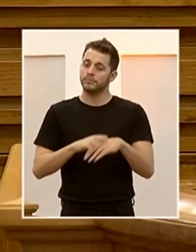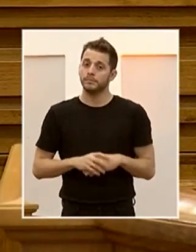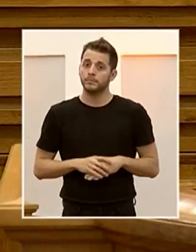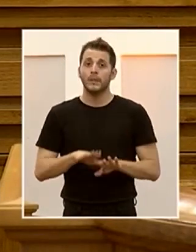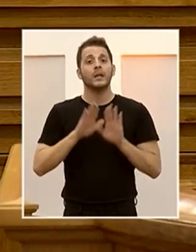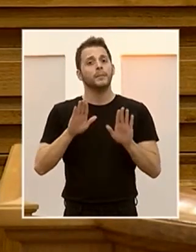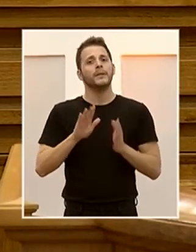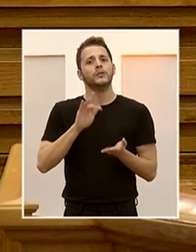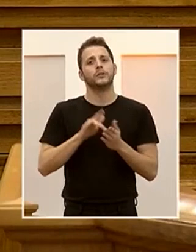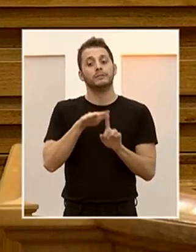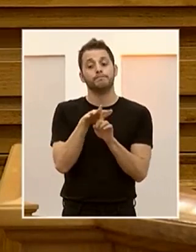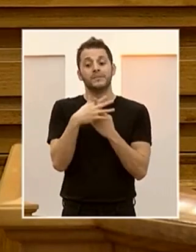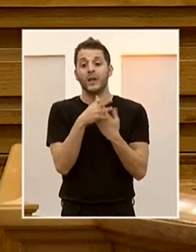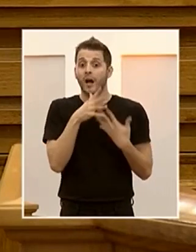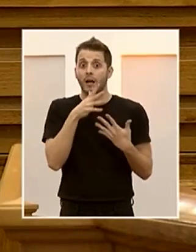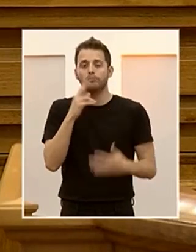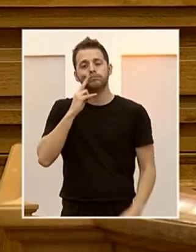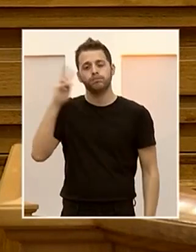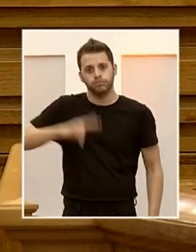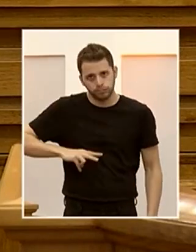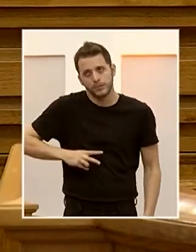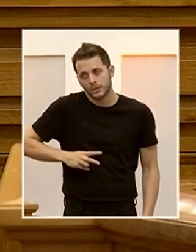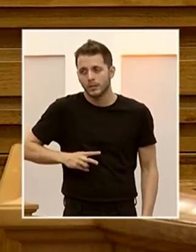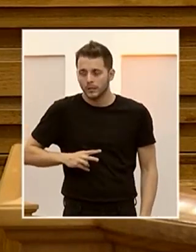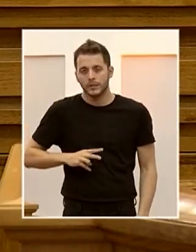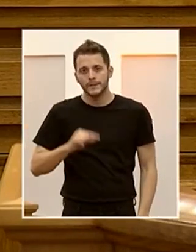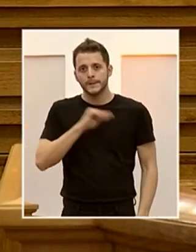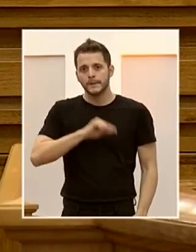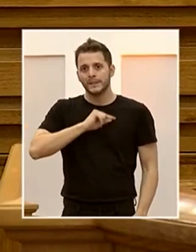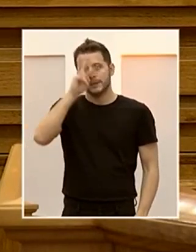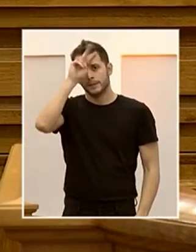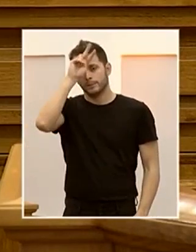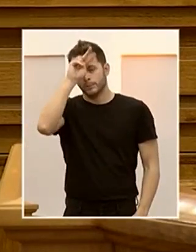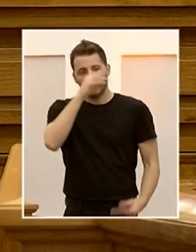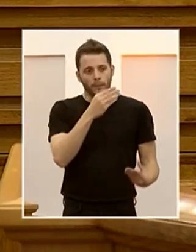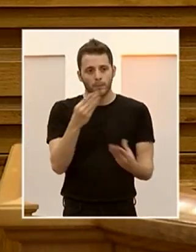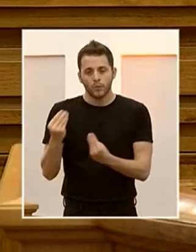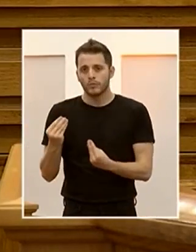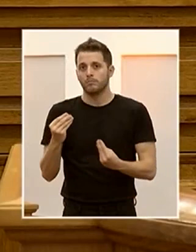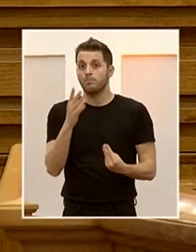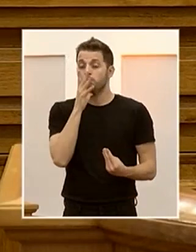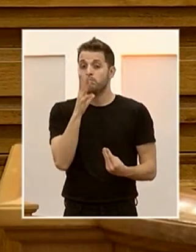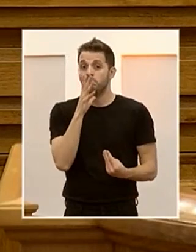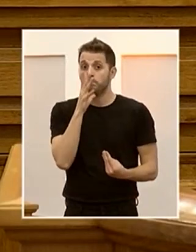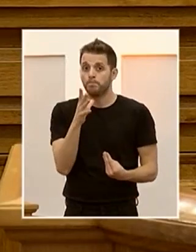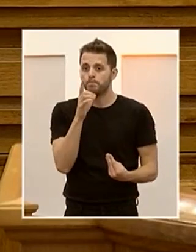Pero hay que reconocer que en un momento como el actual hay preocupaciones añadidas porque